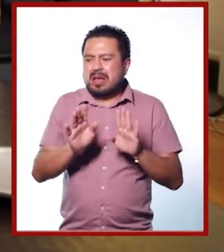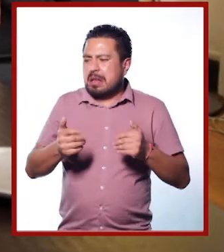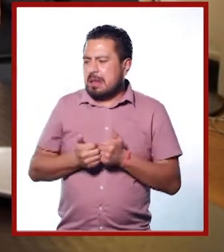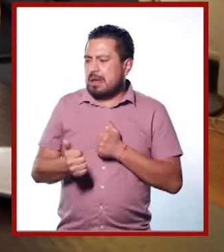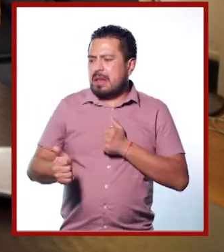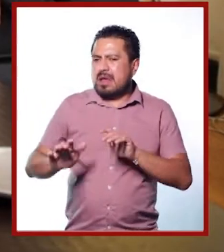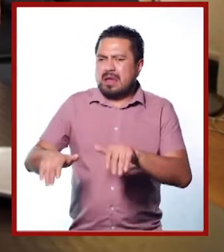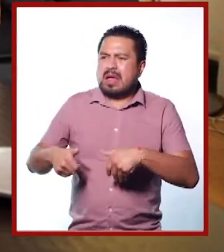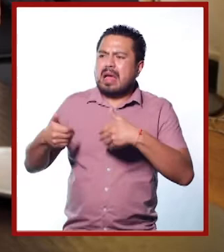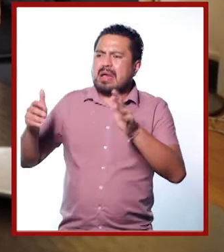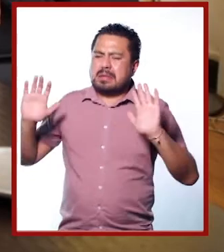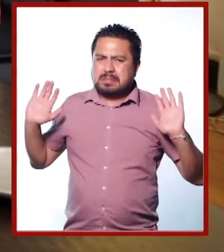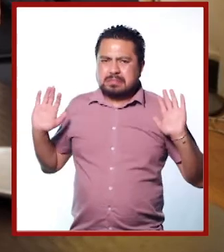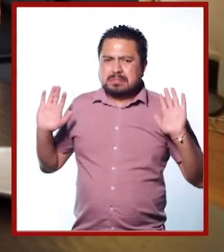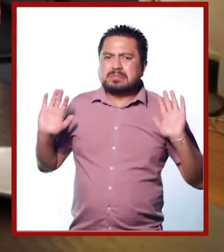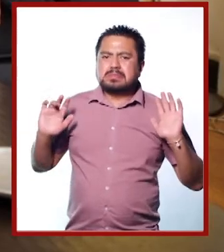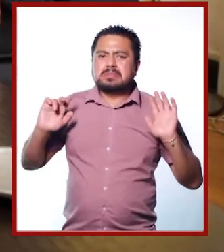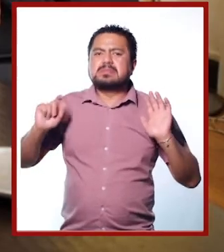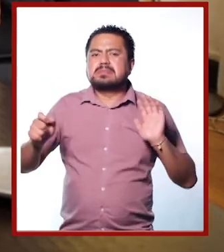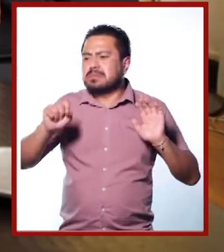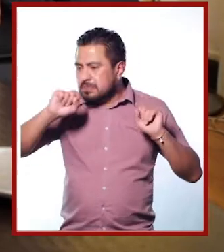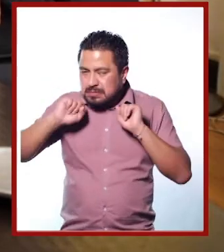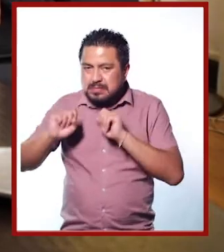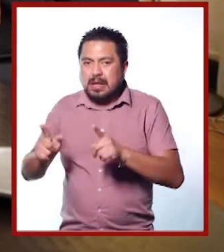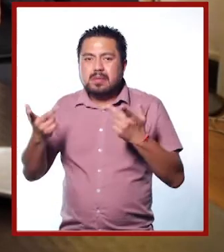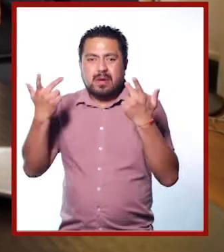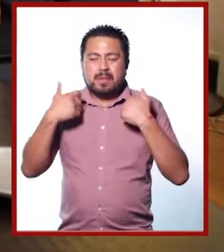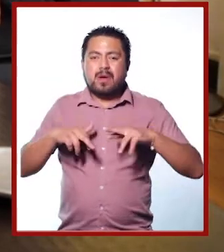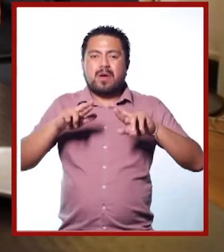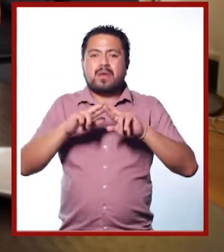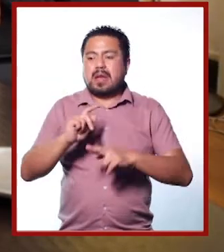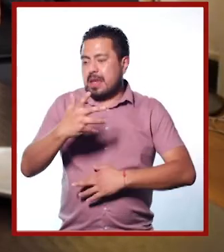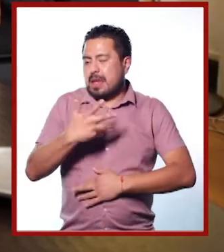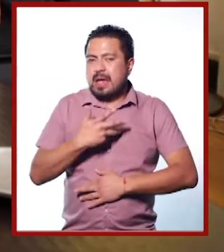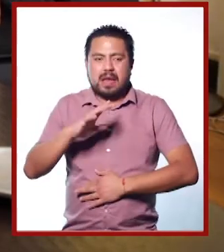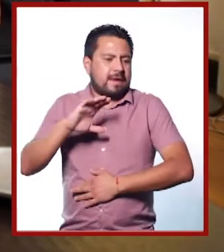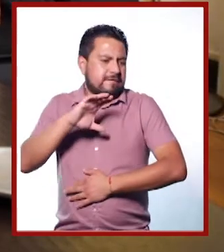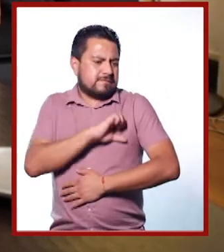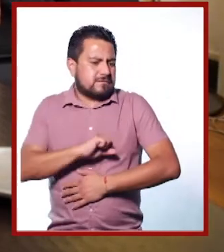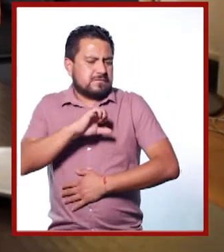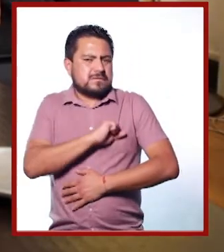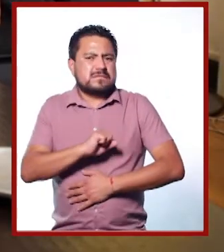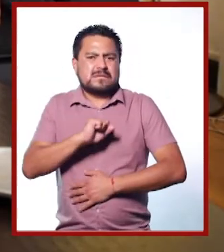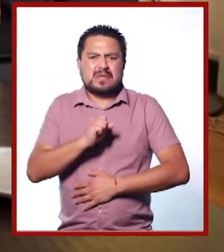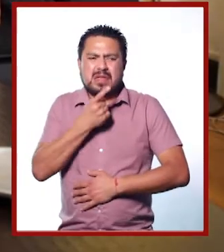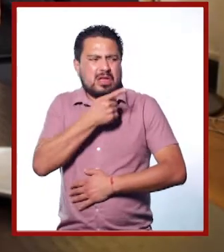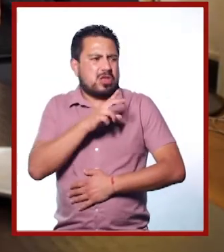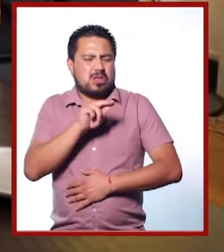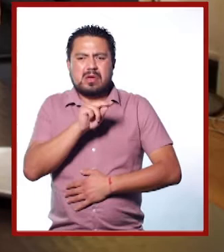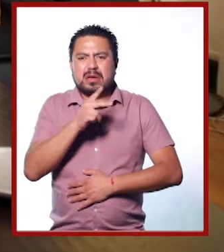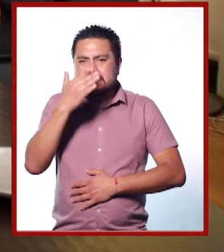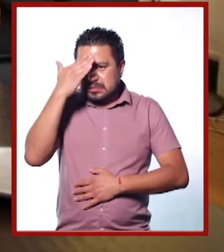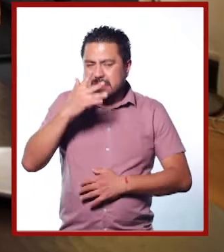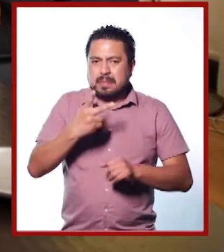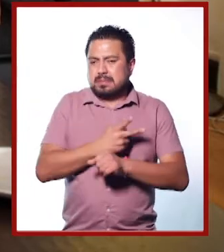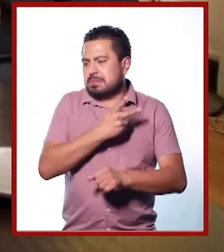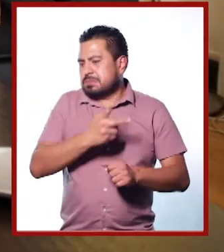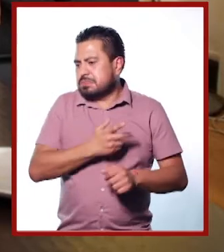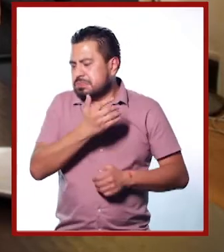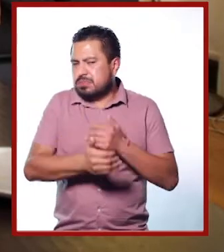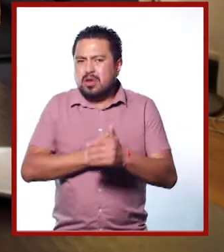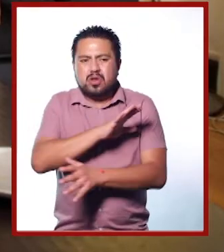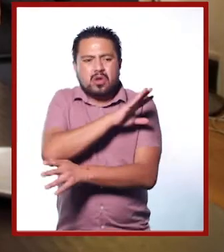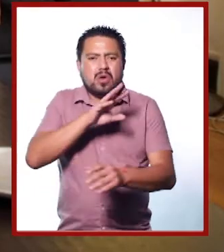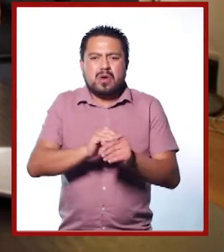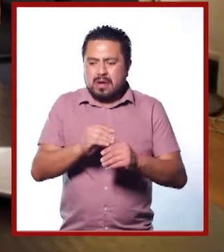del hielo, el dejar afuera en la bolita, el que los mismos profesores tienen sus preferidos, que aunque digan que no, sabemos que esto